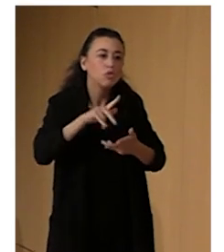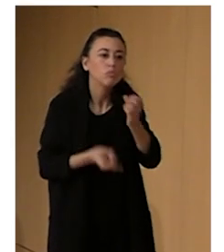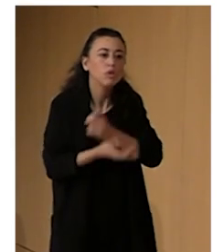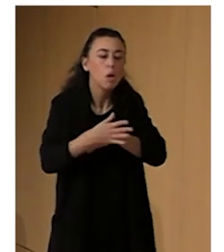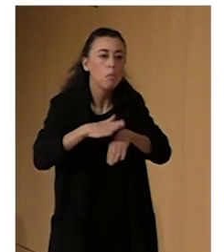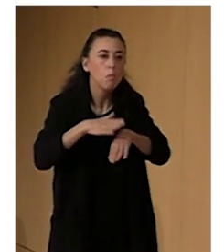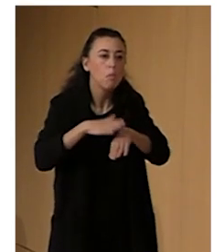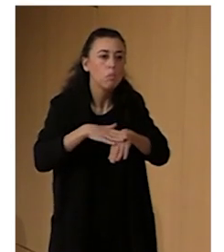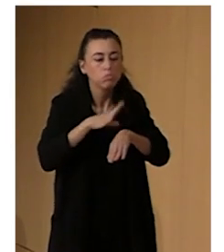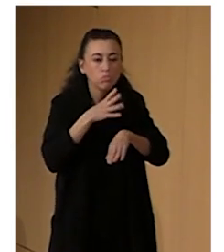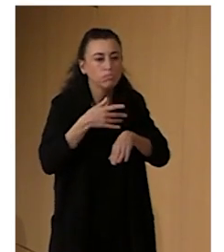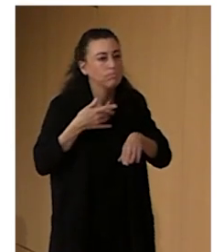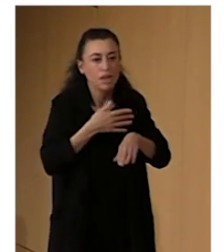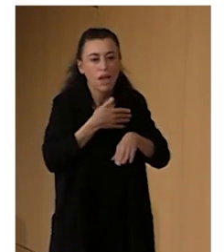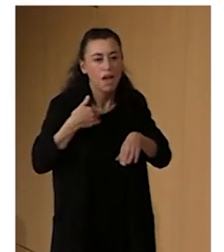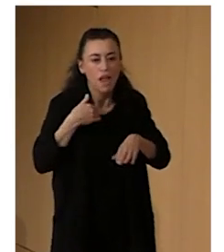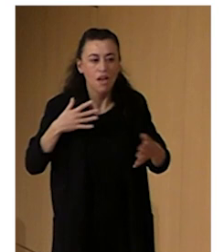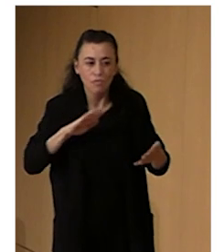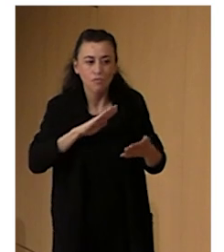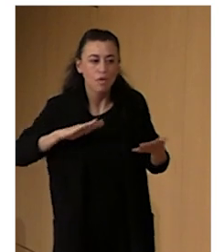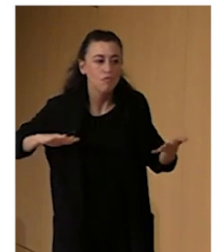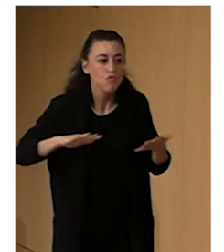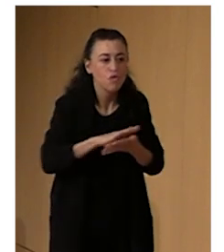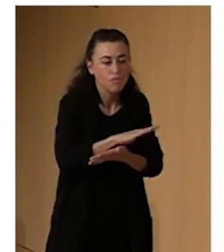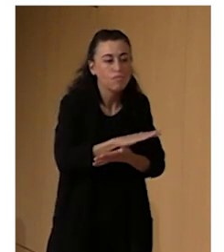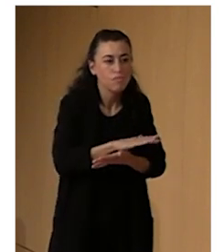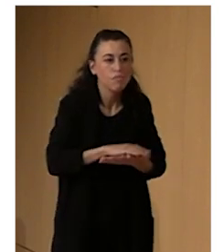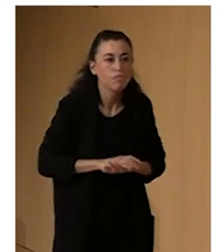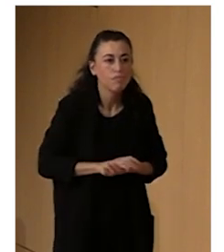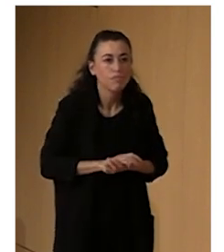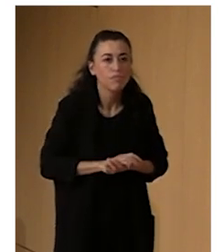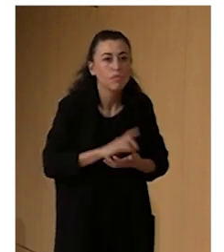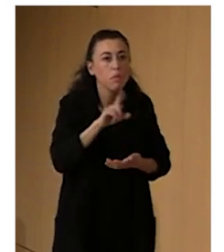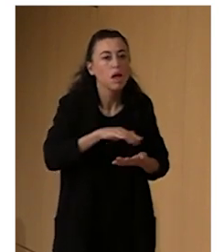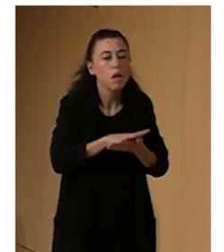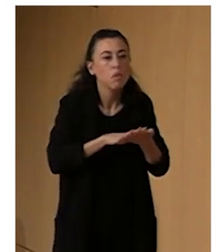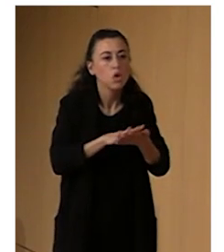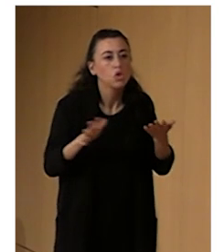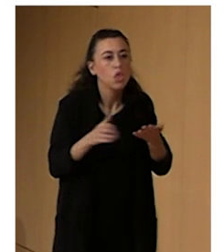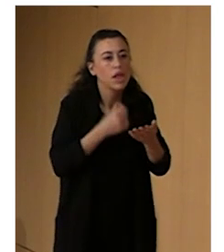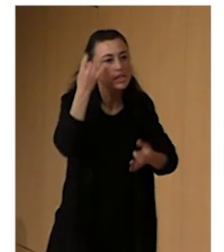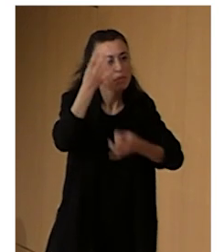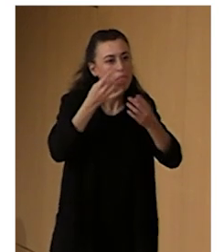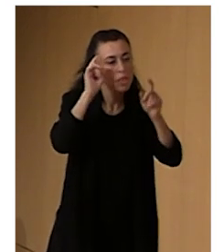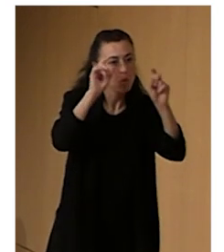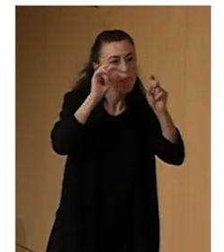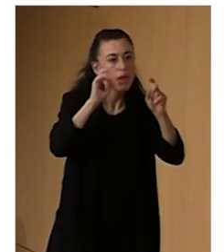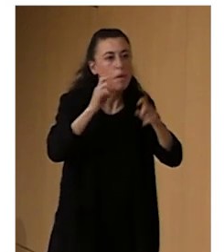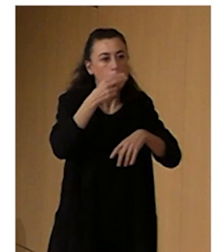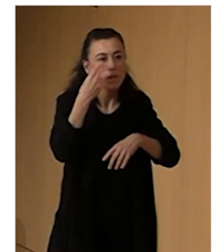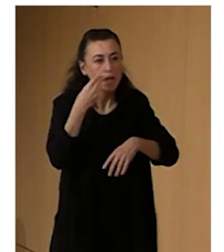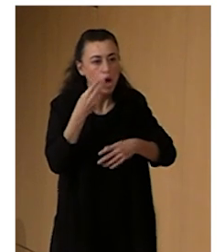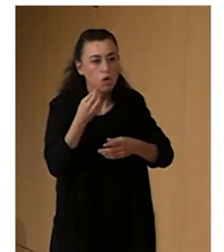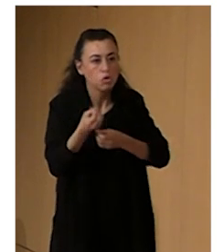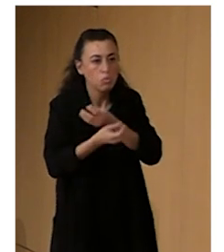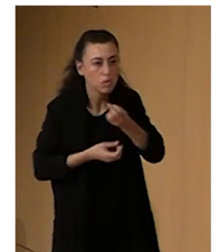fs a lo largo de toda la historia desde los romanos no y luego además de todas las actividades educativas visitas comentadas charlas